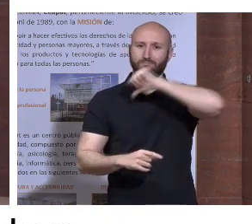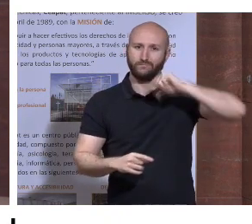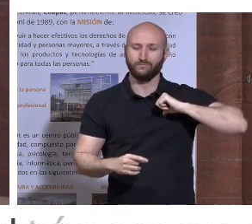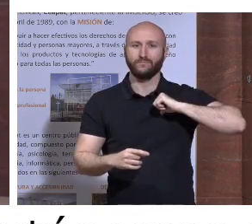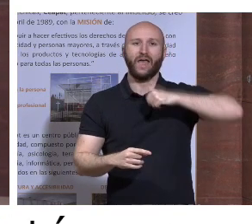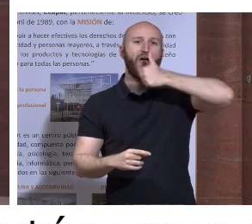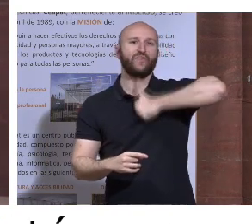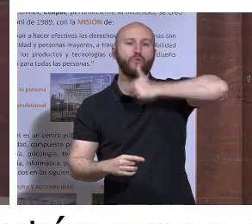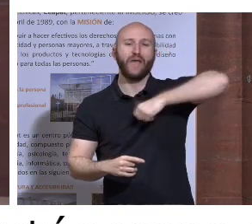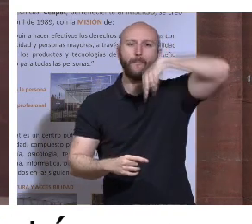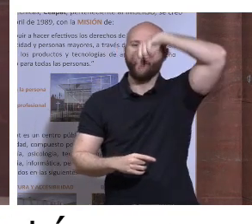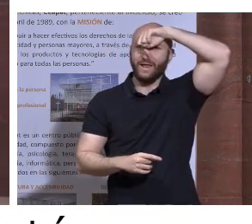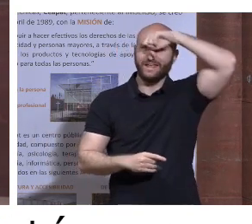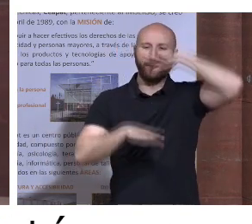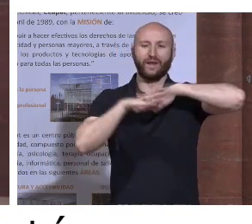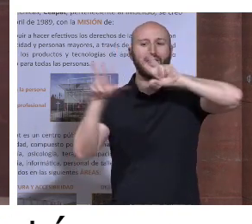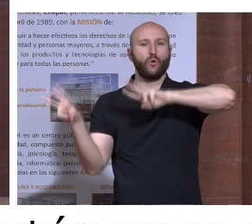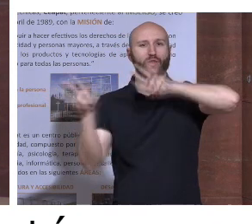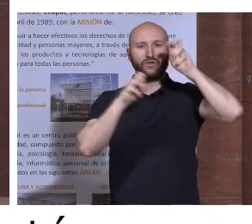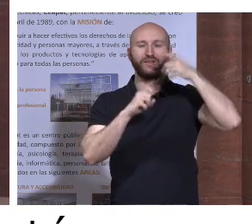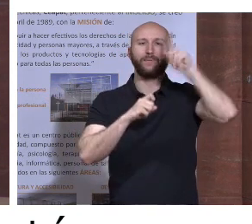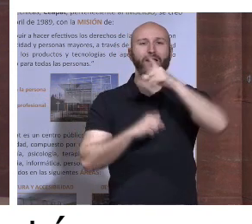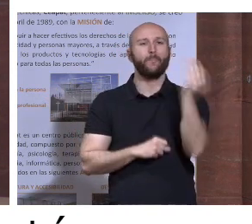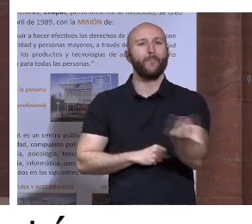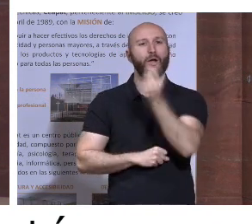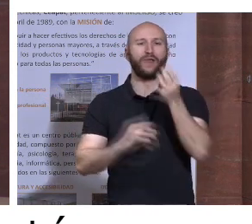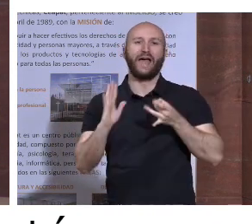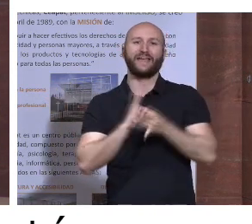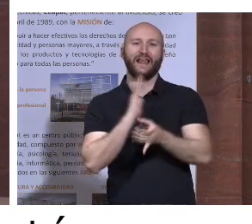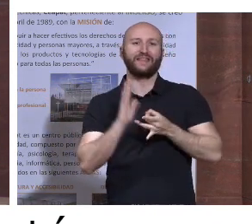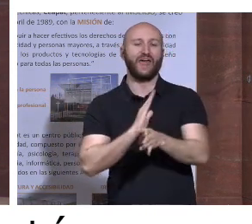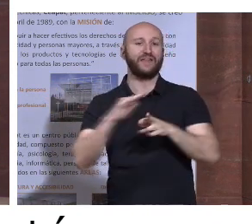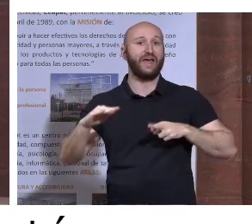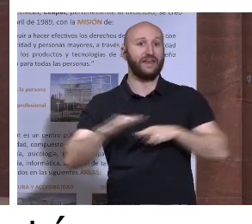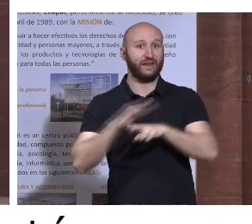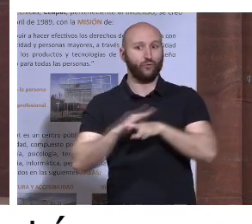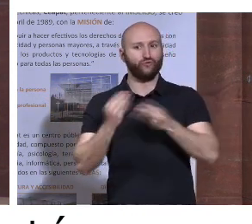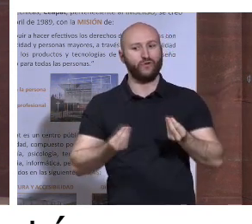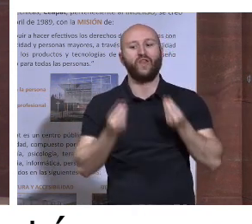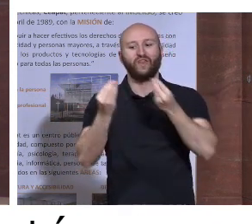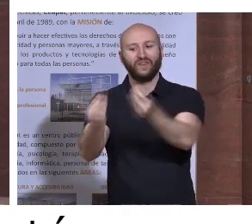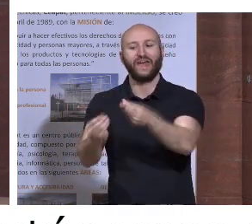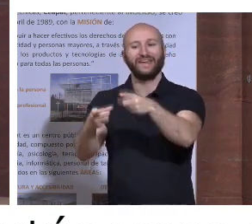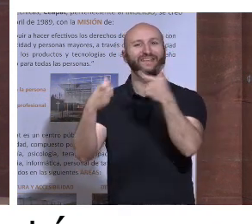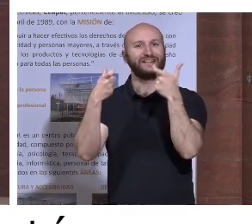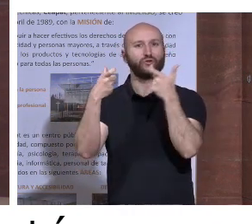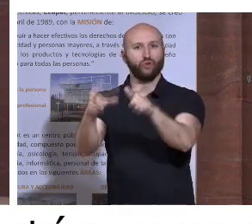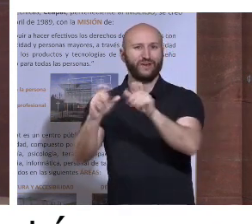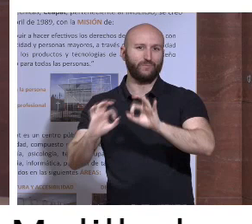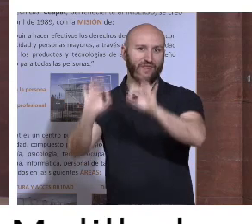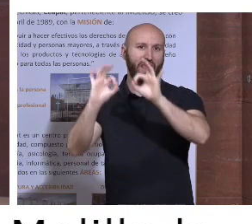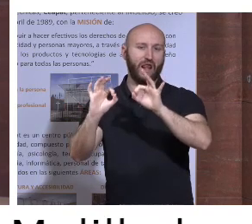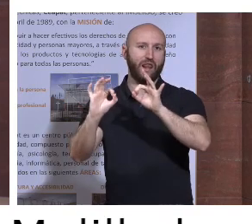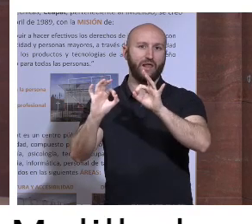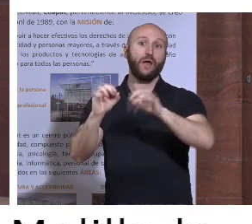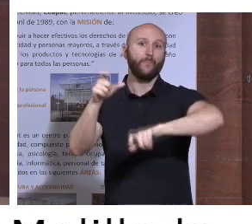Melilla la innovación y mejora de la calidad de los recursos dirigidos a un sector determinado de